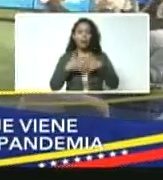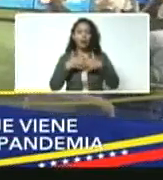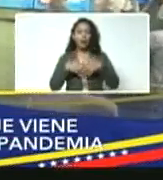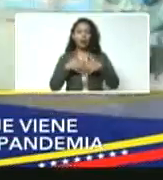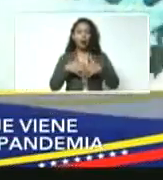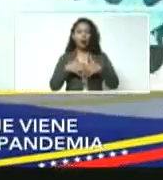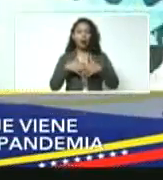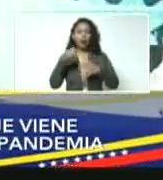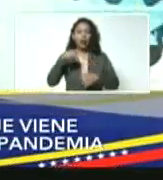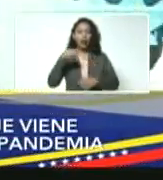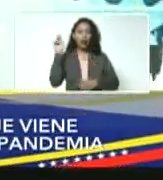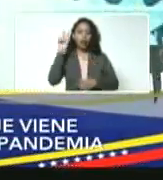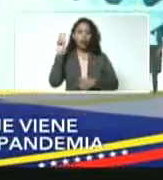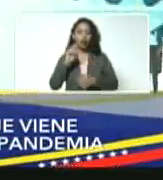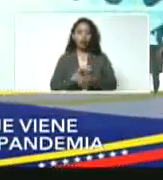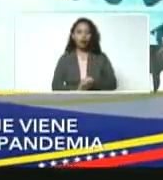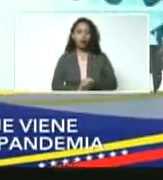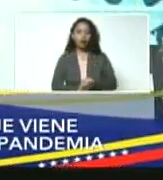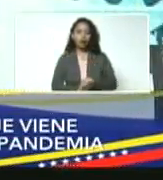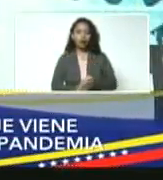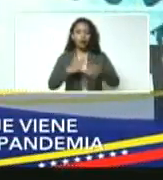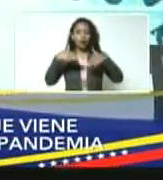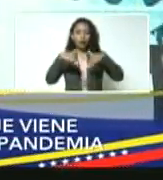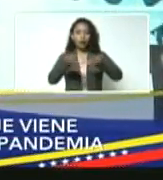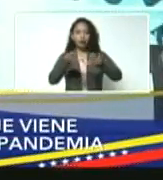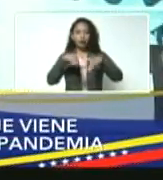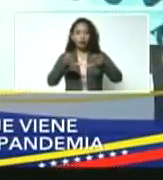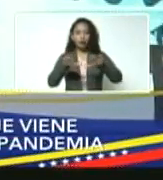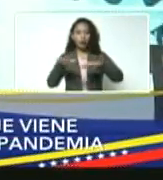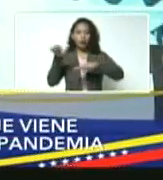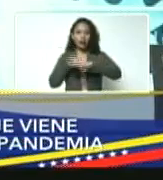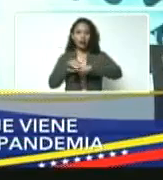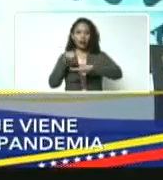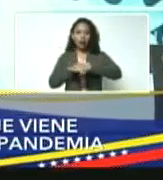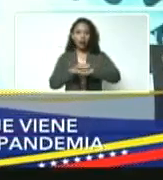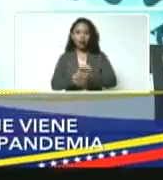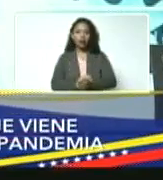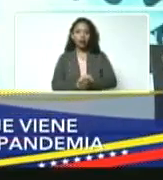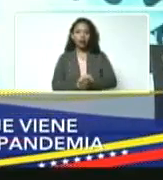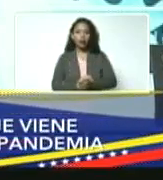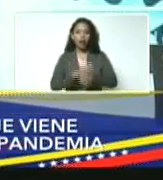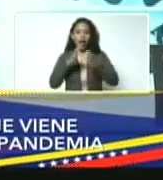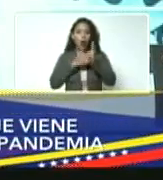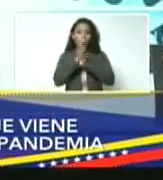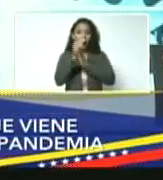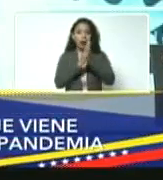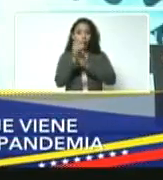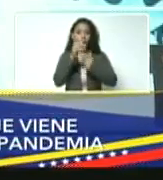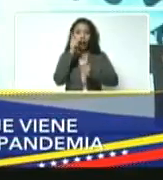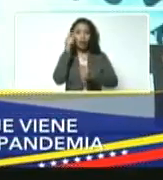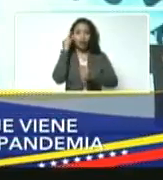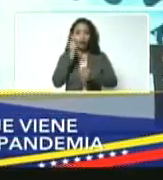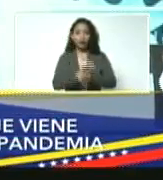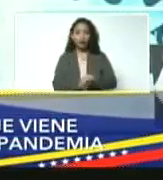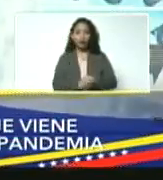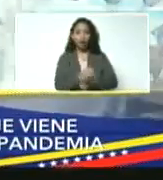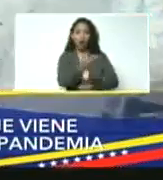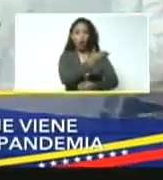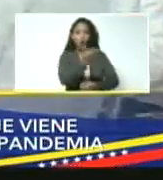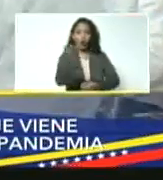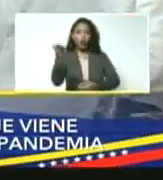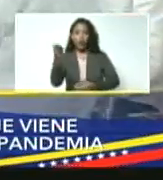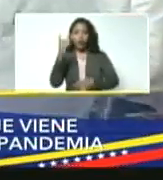de Venezuela, del textil, del calzado, a los emprendedores y emprendedoras, que ustedes